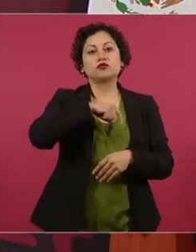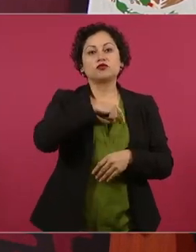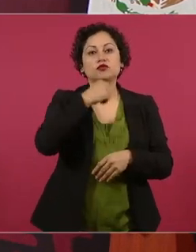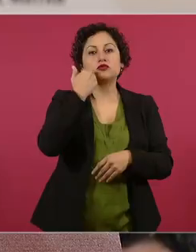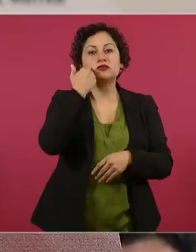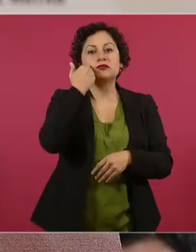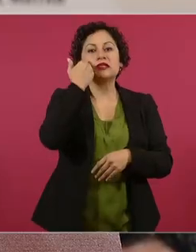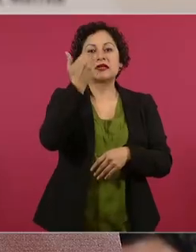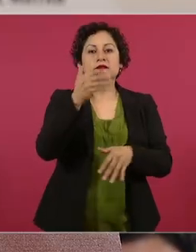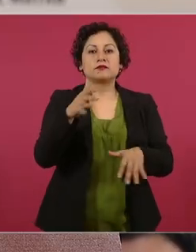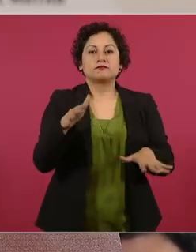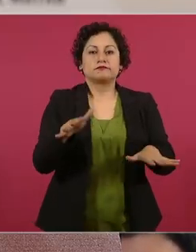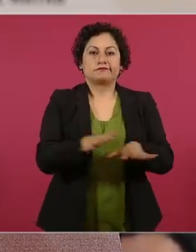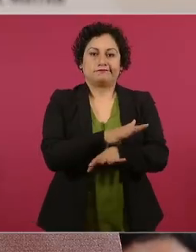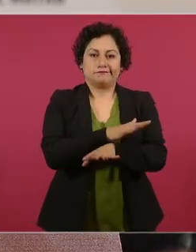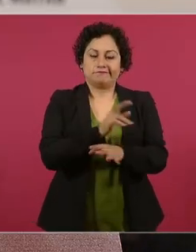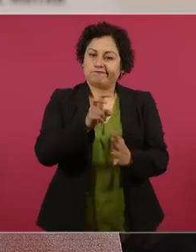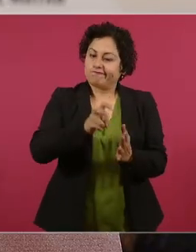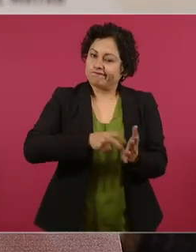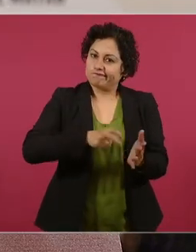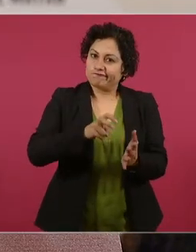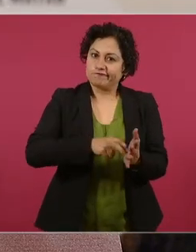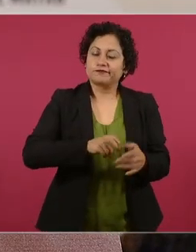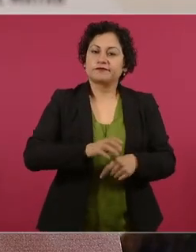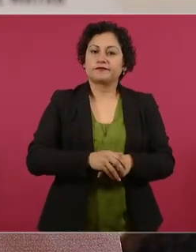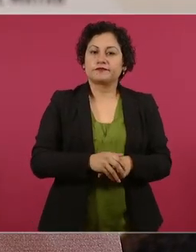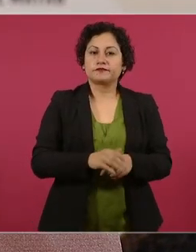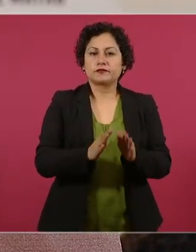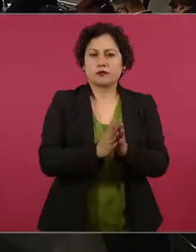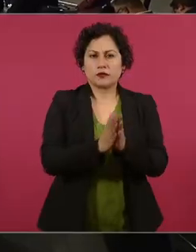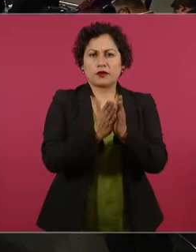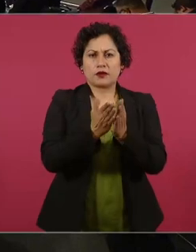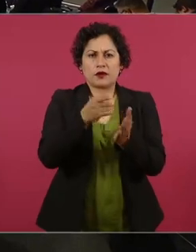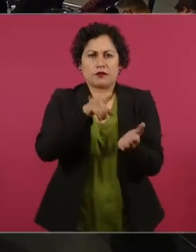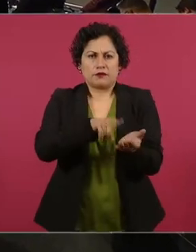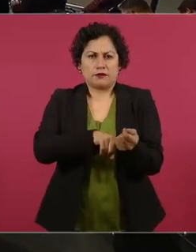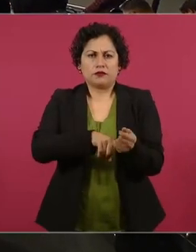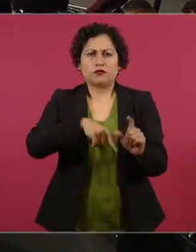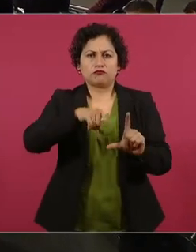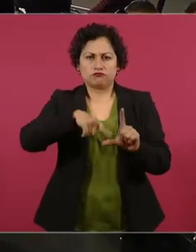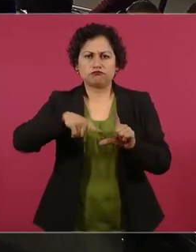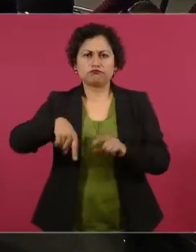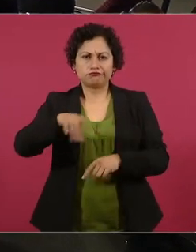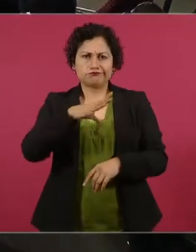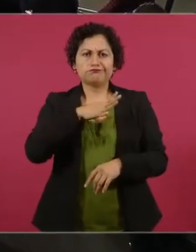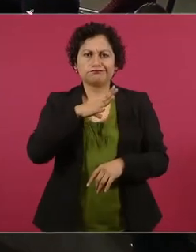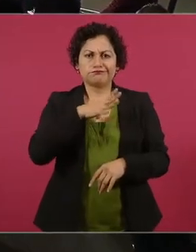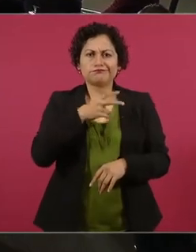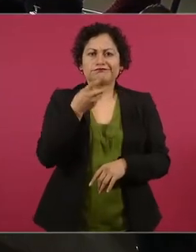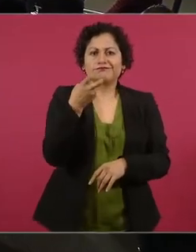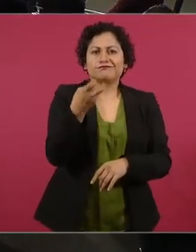corregir. Es una gráfica, está por ahí, en desigualdad.